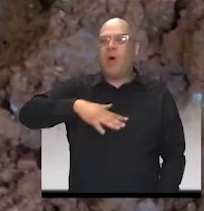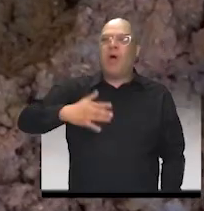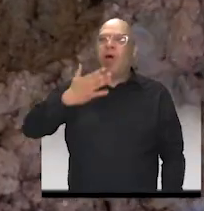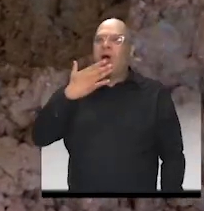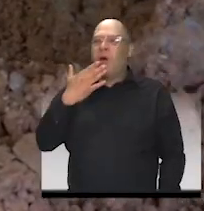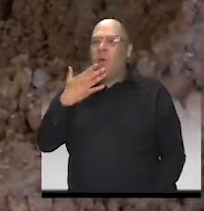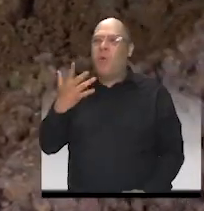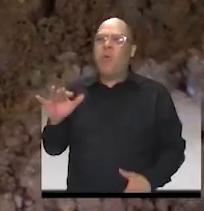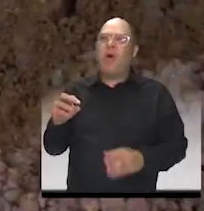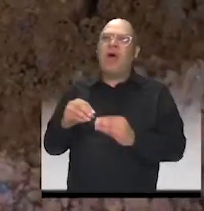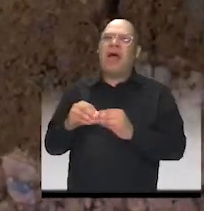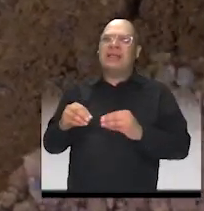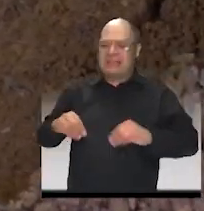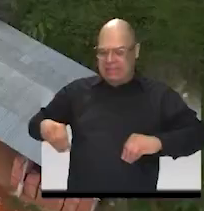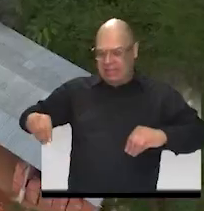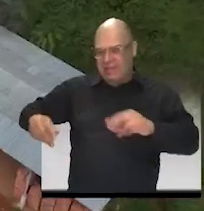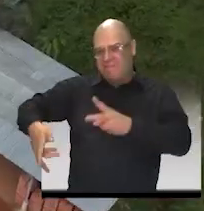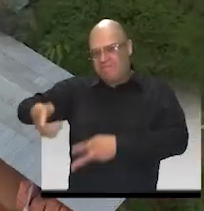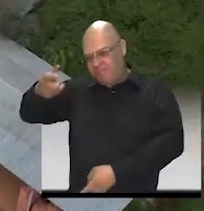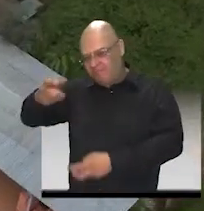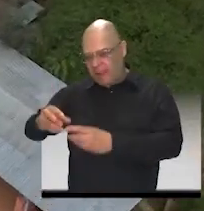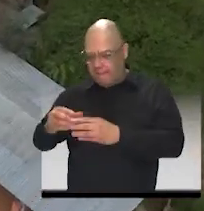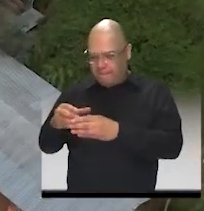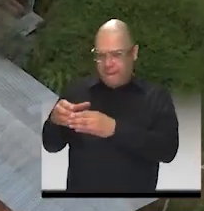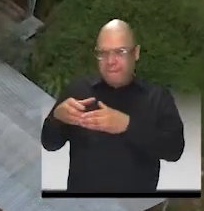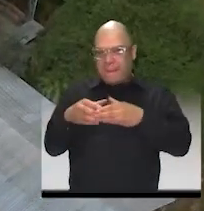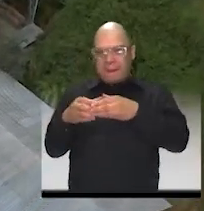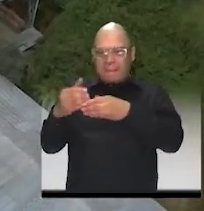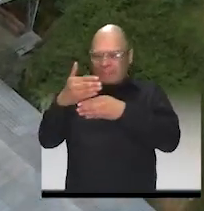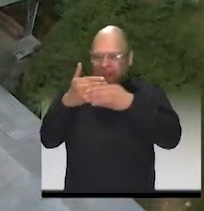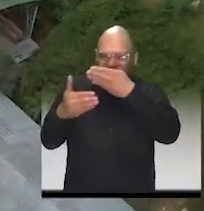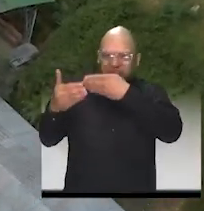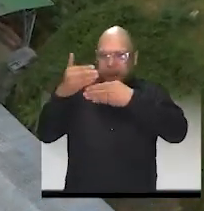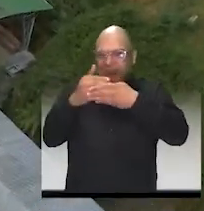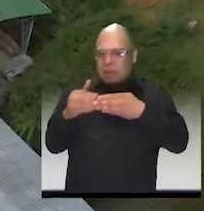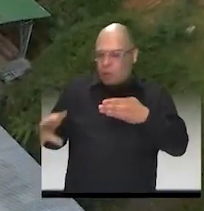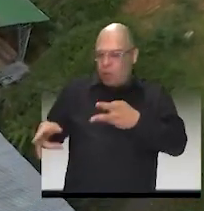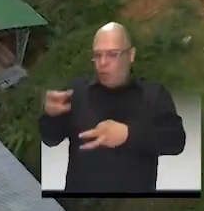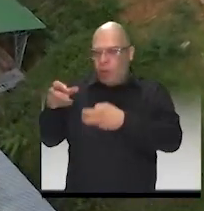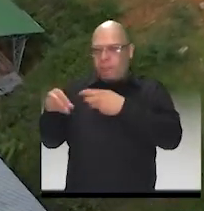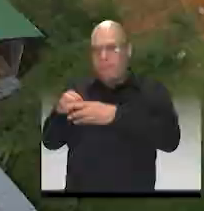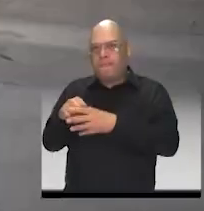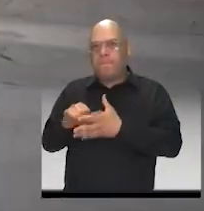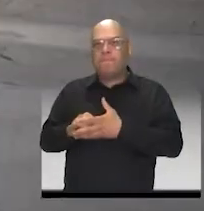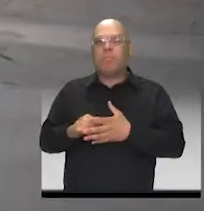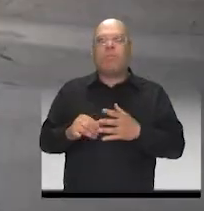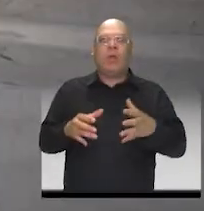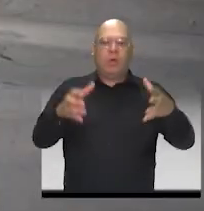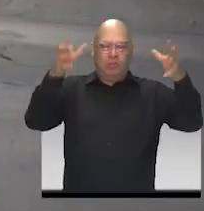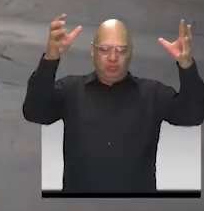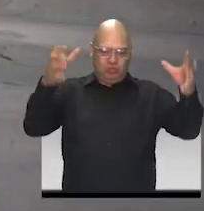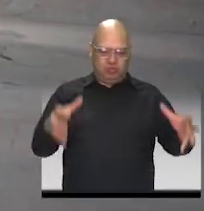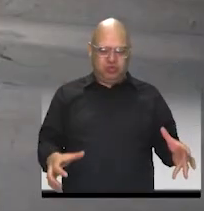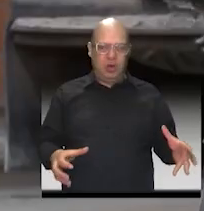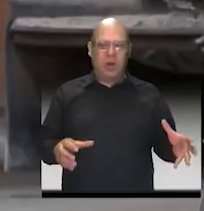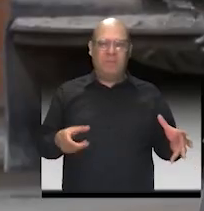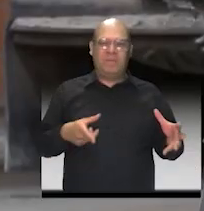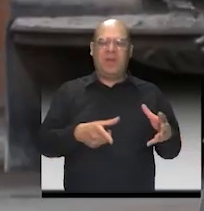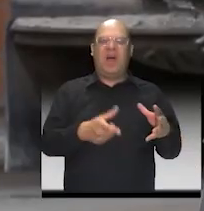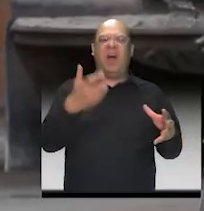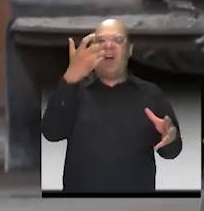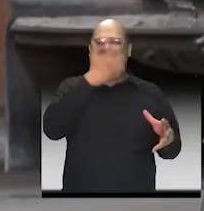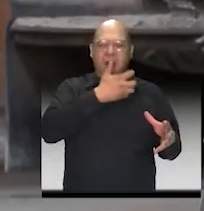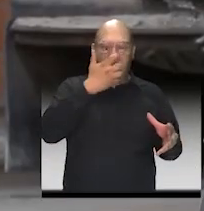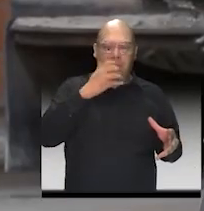arcillas, con muy buenas tierras para hacer ladrillo. Comenzamos también con 3 hornos tipo pampa. Después tuvimos